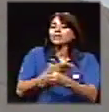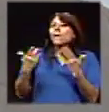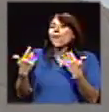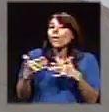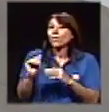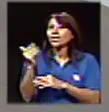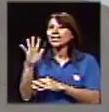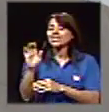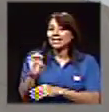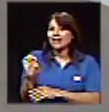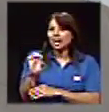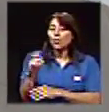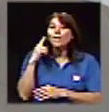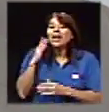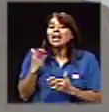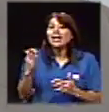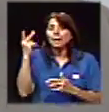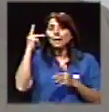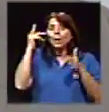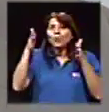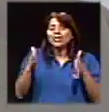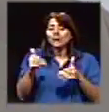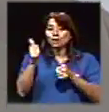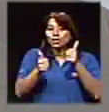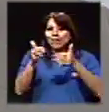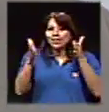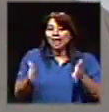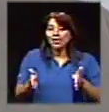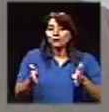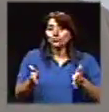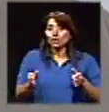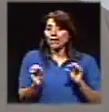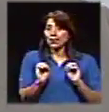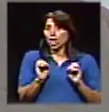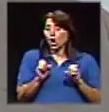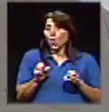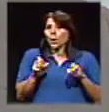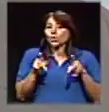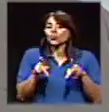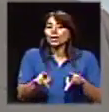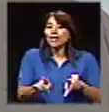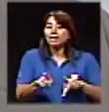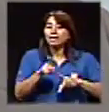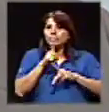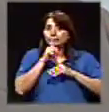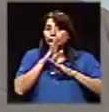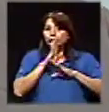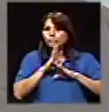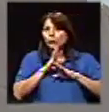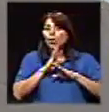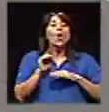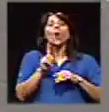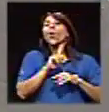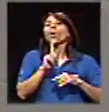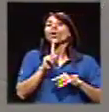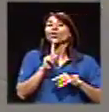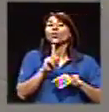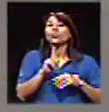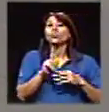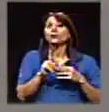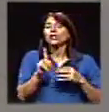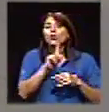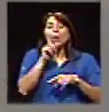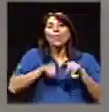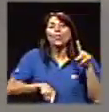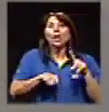los políticos candidatos no tengan la oportunidad de quedarse callados o emitir criterios